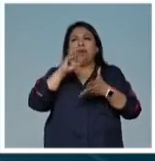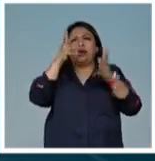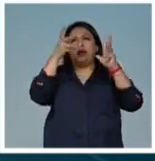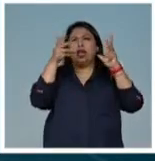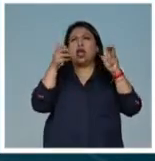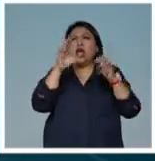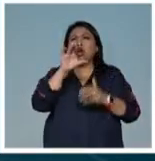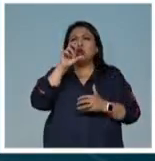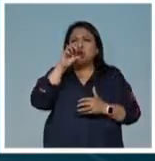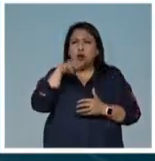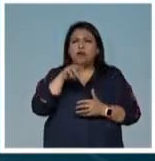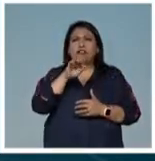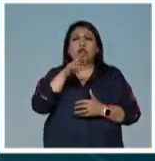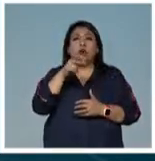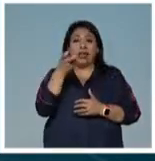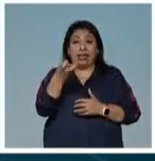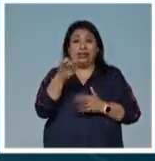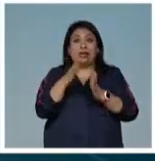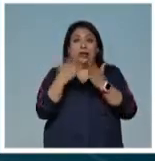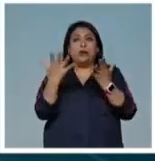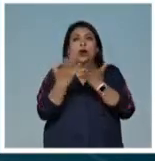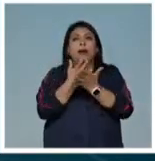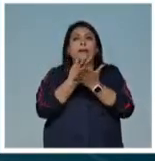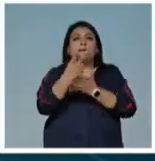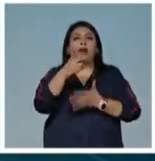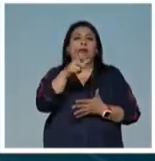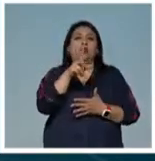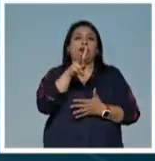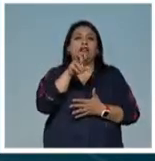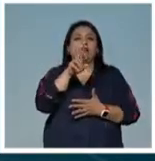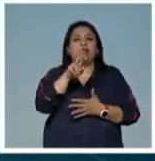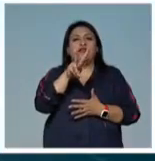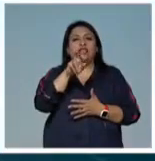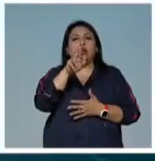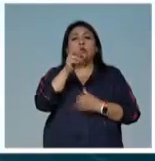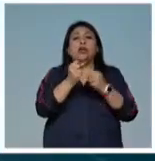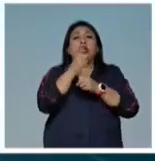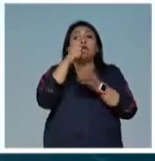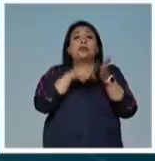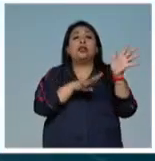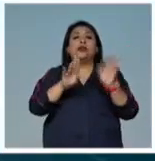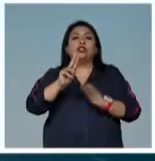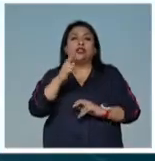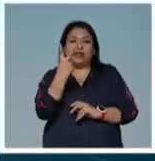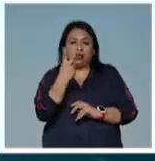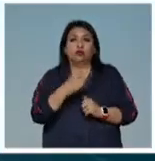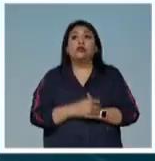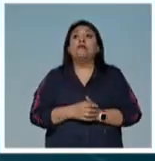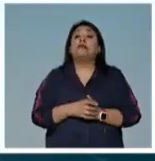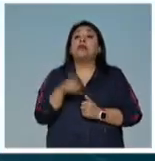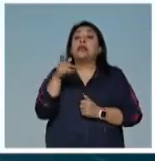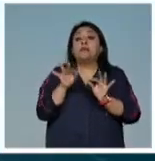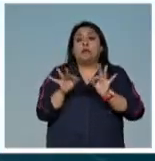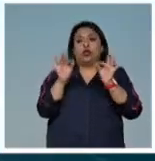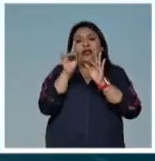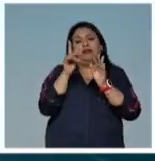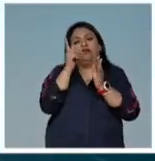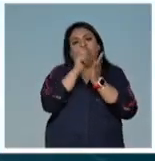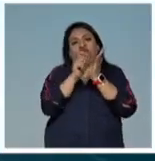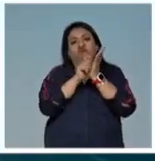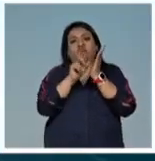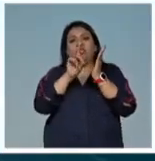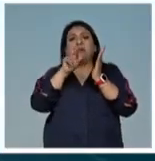cum figuris, por la cual obtuvo el premio Javier Villaurrutia en 1982. Destaca en su producción